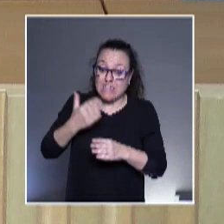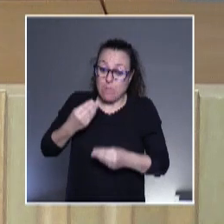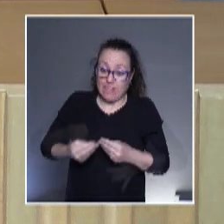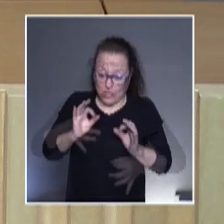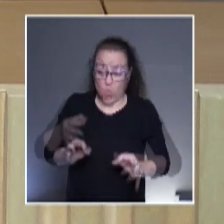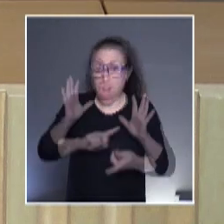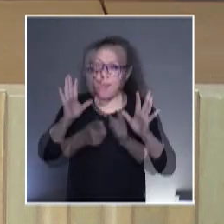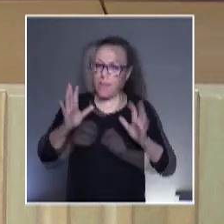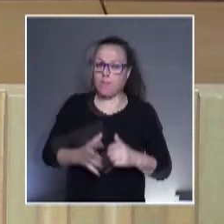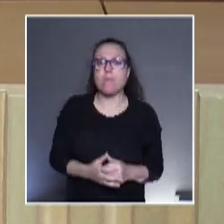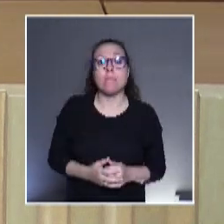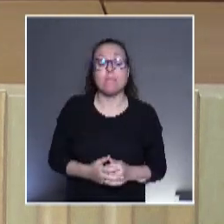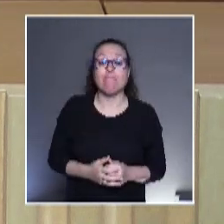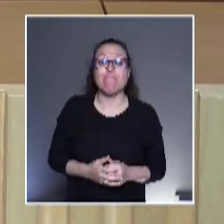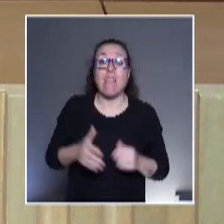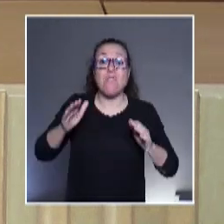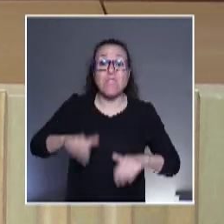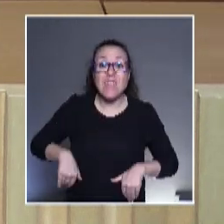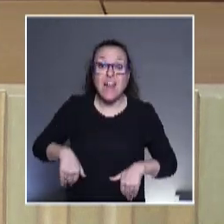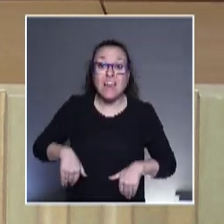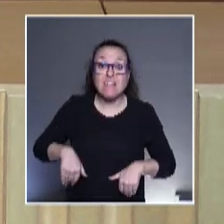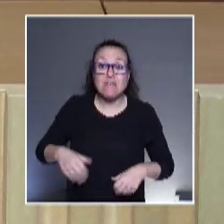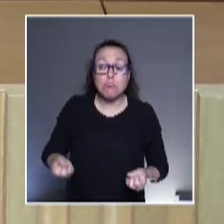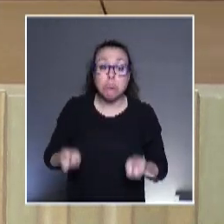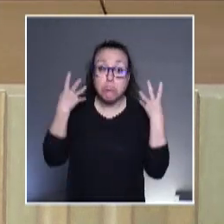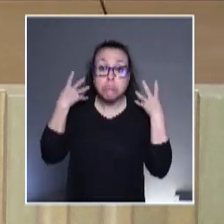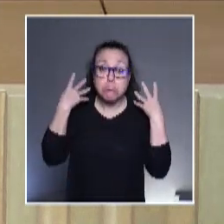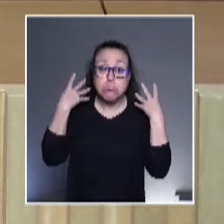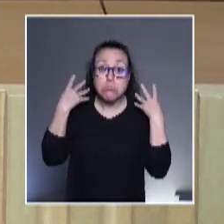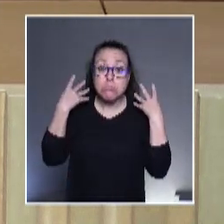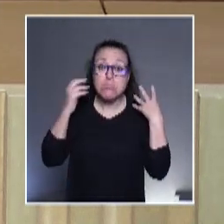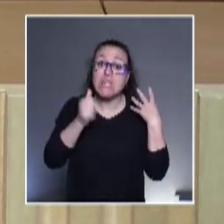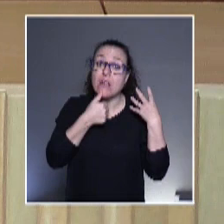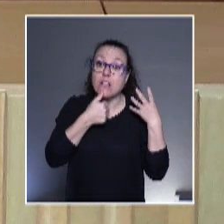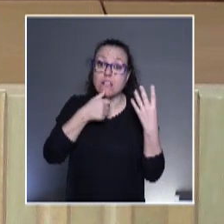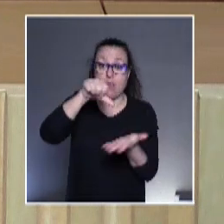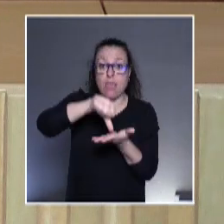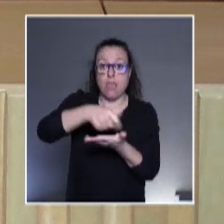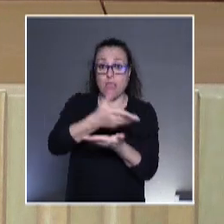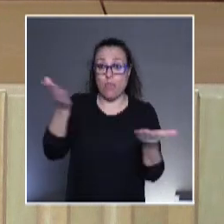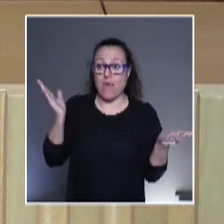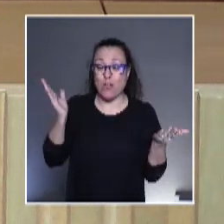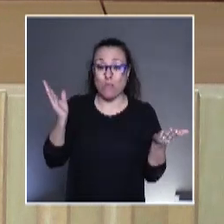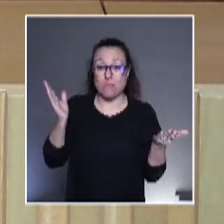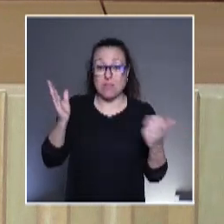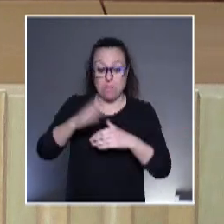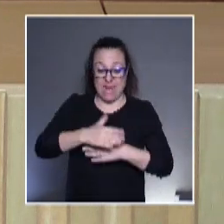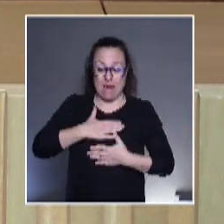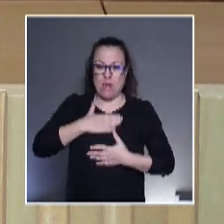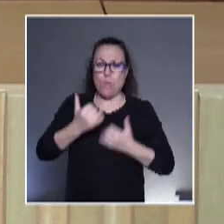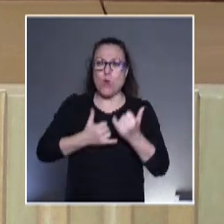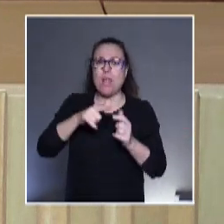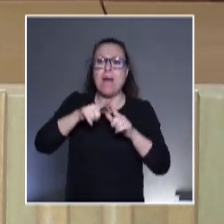voy a cambiar y al final el que no se entera de nada es el ciudadano pero para mí esto no es un problema